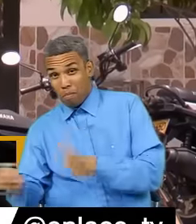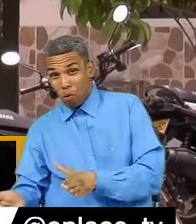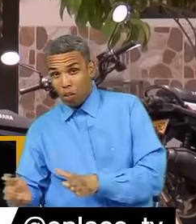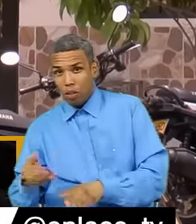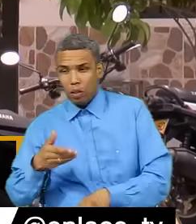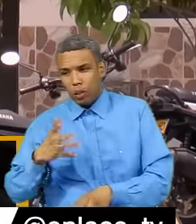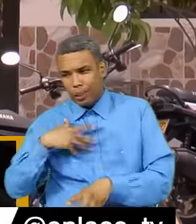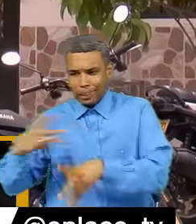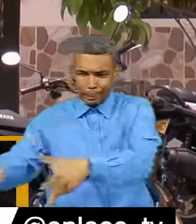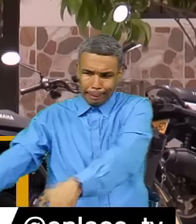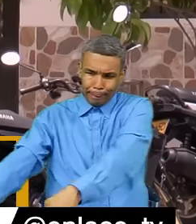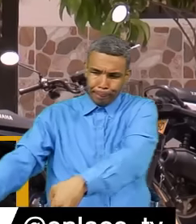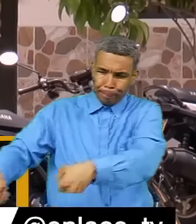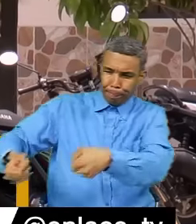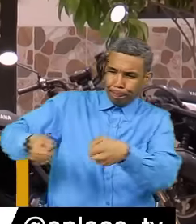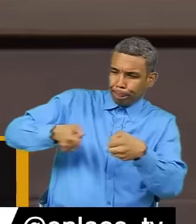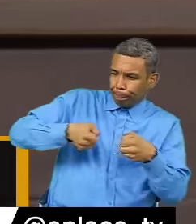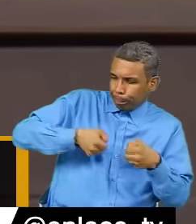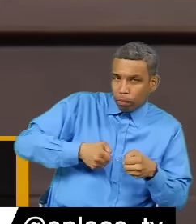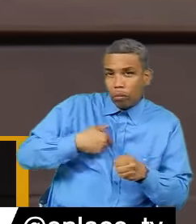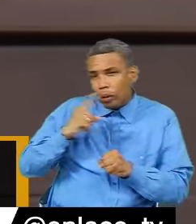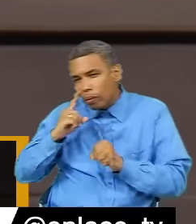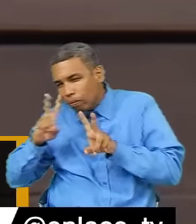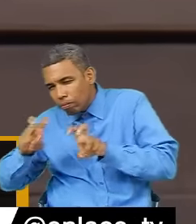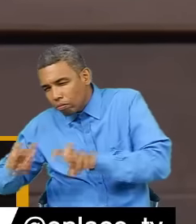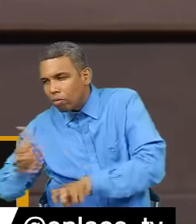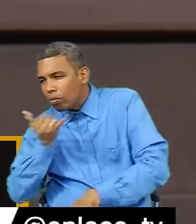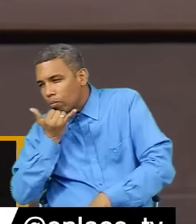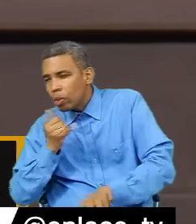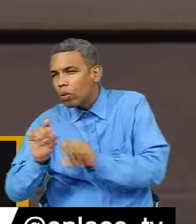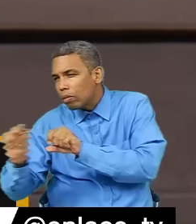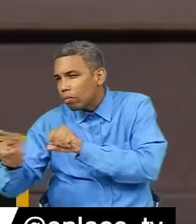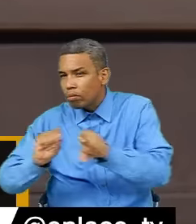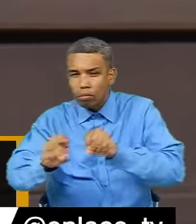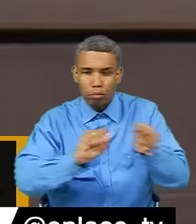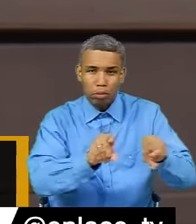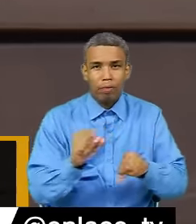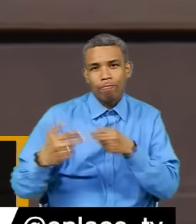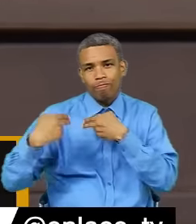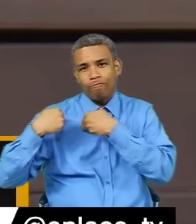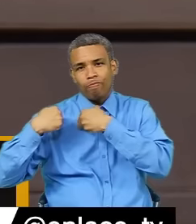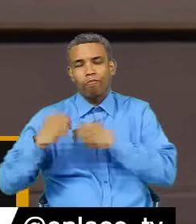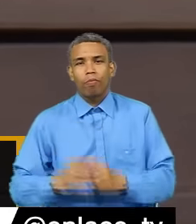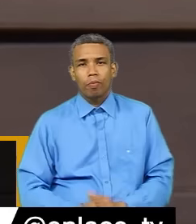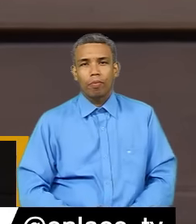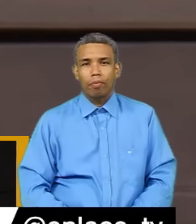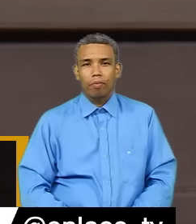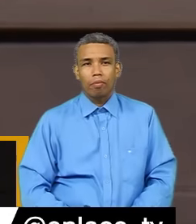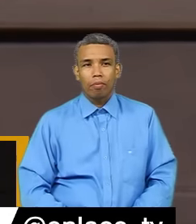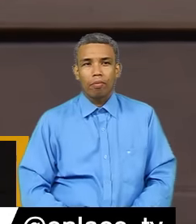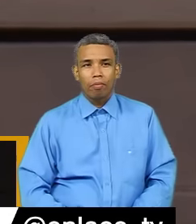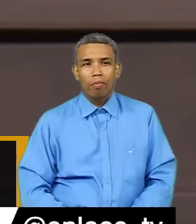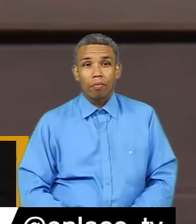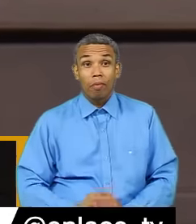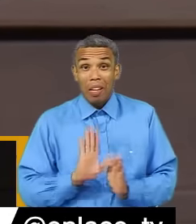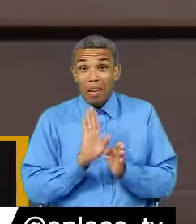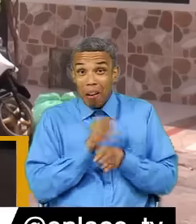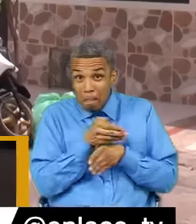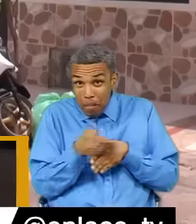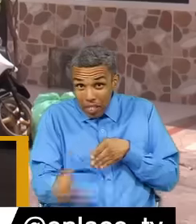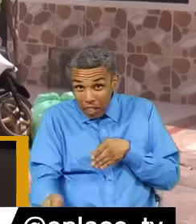el levantamiento del cadáver de este hombre. En rueda de prensa estaremos conociendo más detalles más adelante y